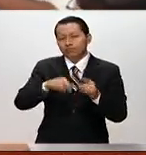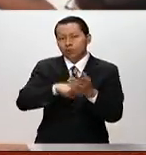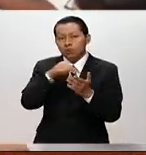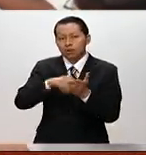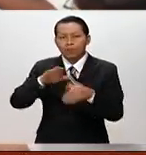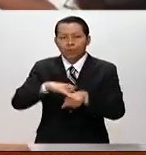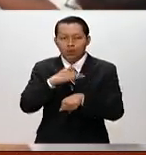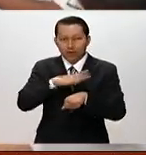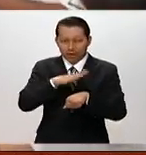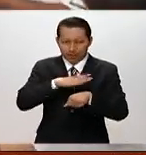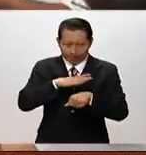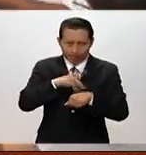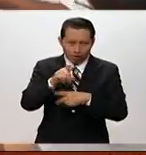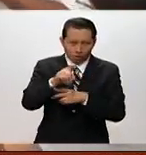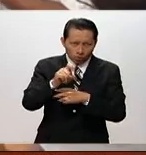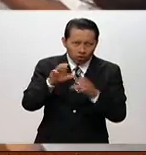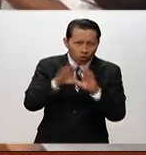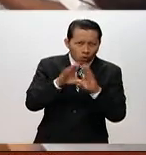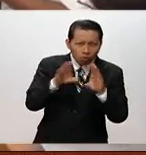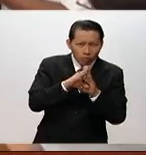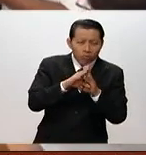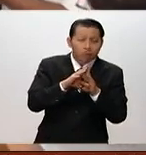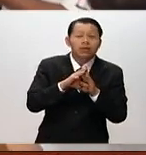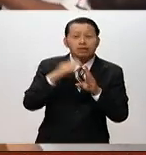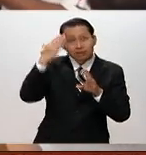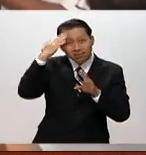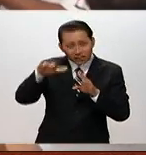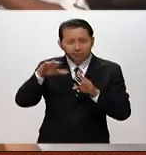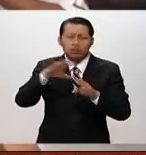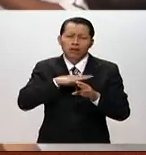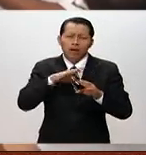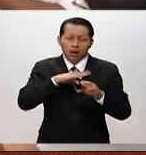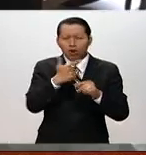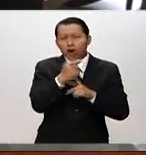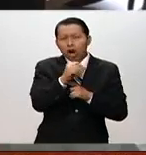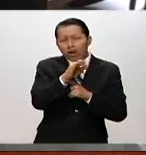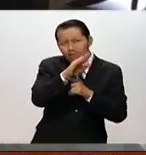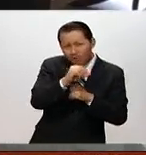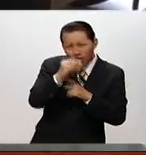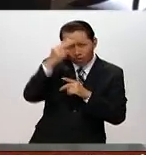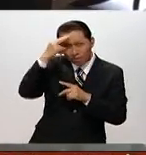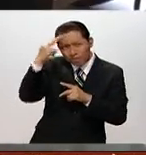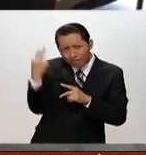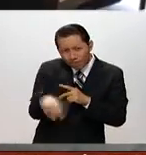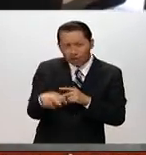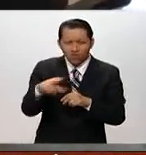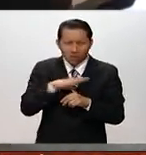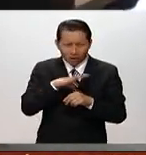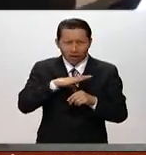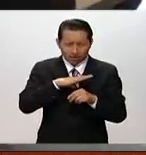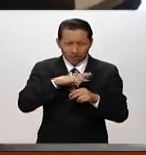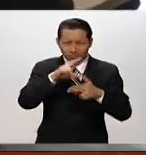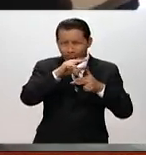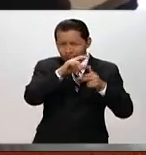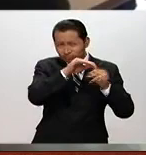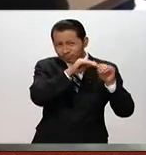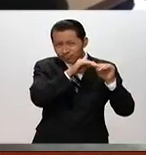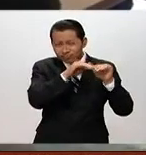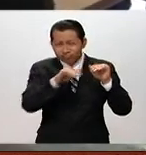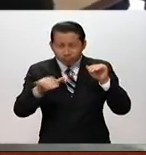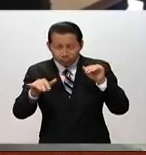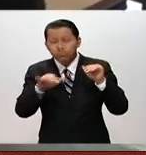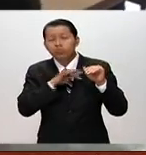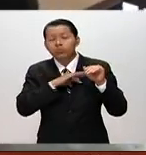sobre un canal de baja presión que está afectando al sureste del Golfo de México. La nubosidad continúa desplazándose hacia la zona costera